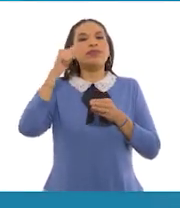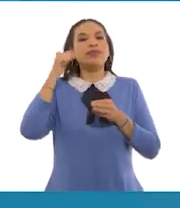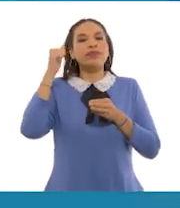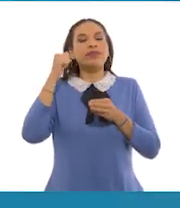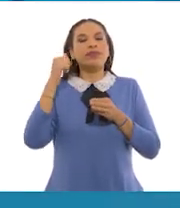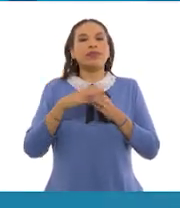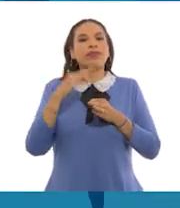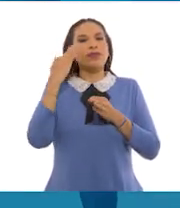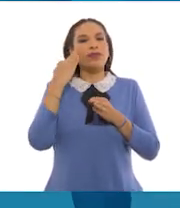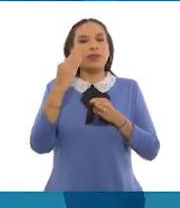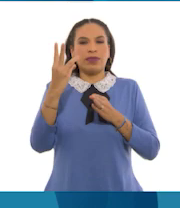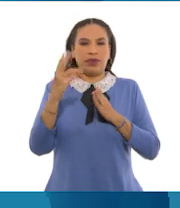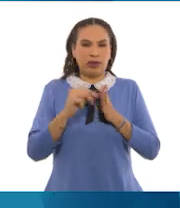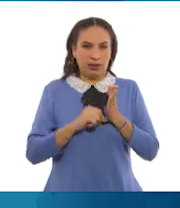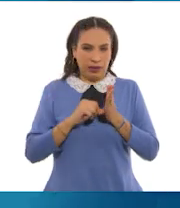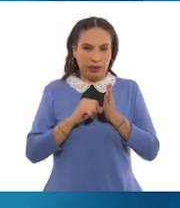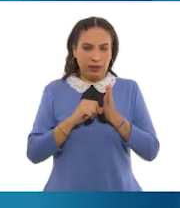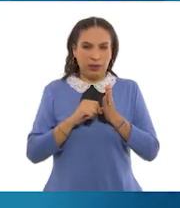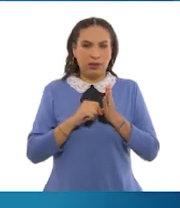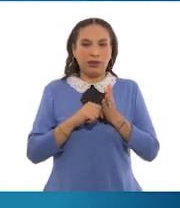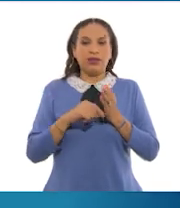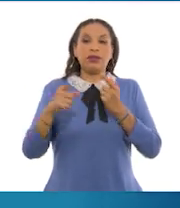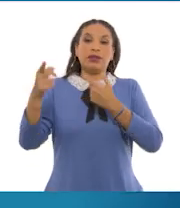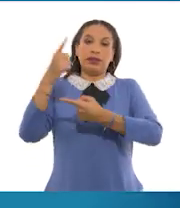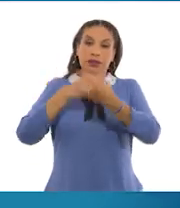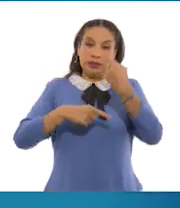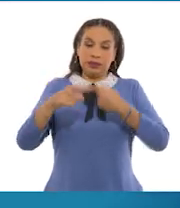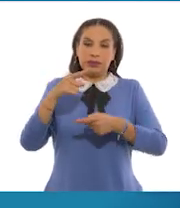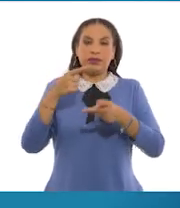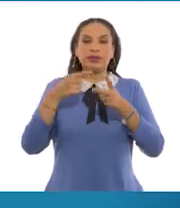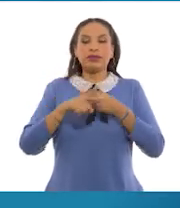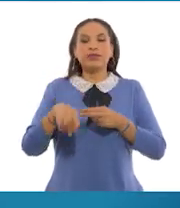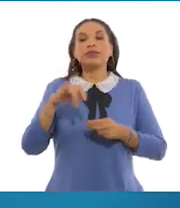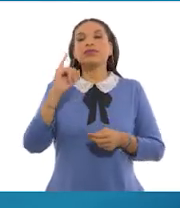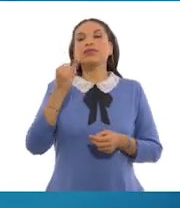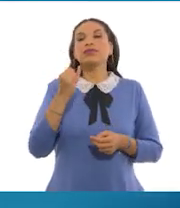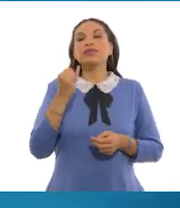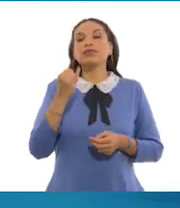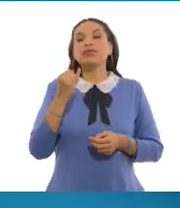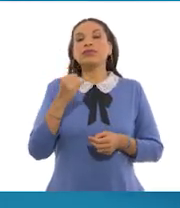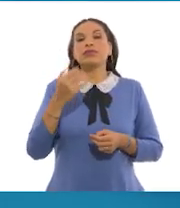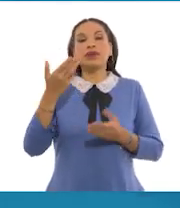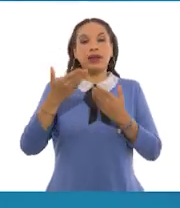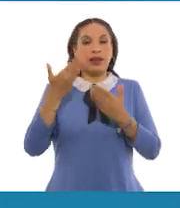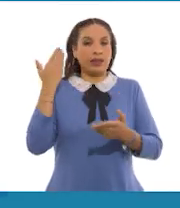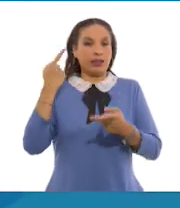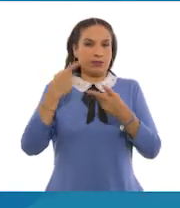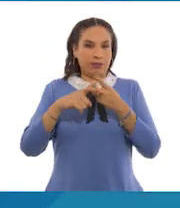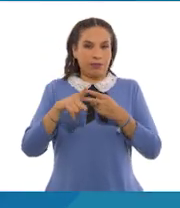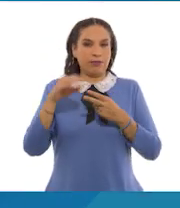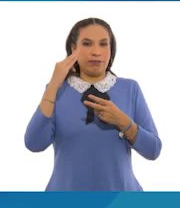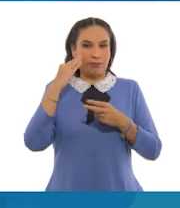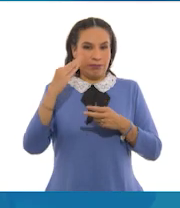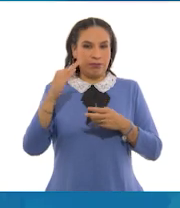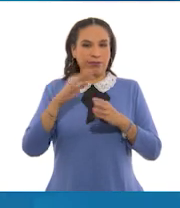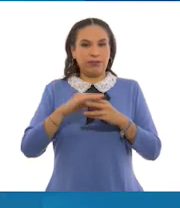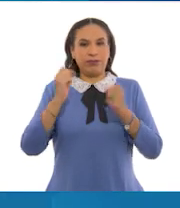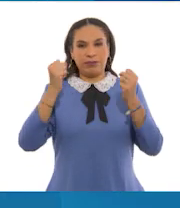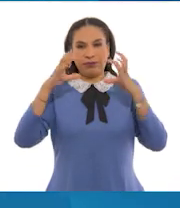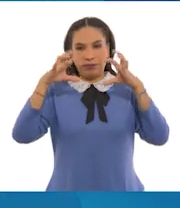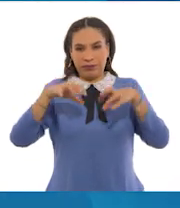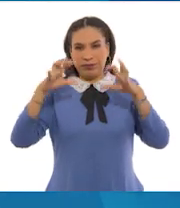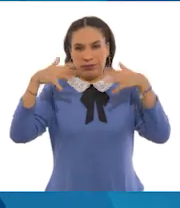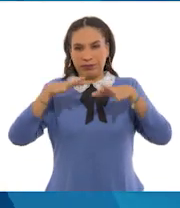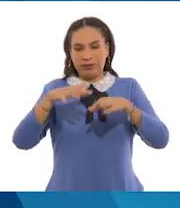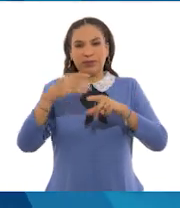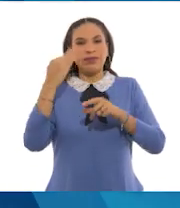y duraba unos 3 meses. El de vuelta empezaba en junio, antes de que empezara la temporada de tifones,